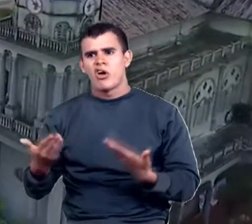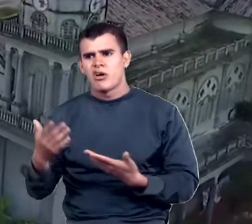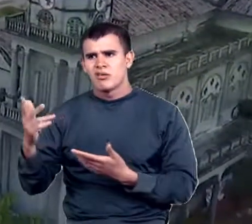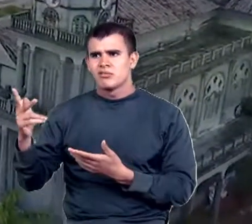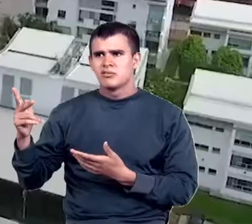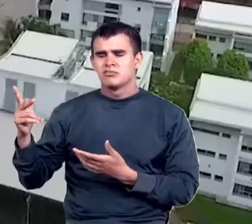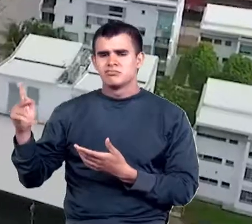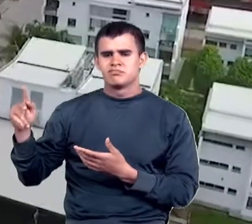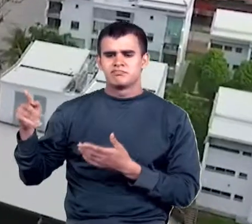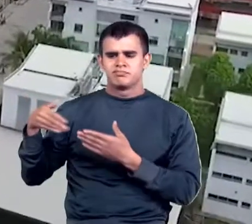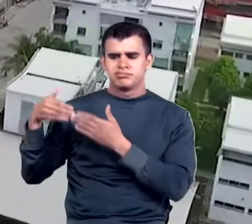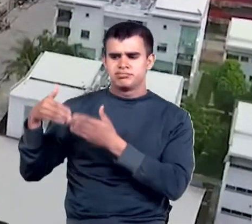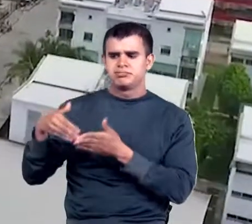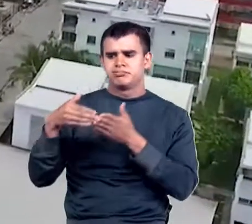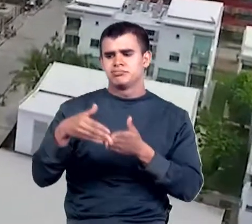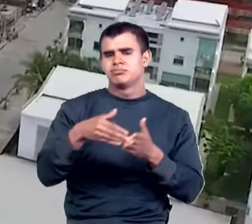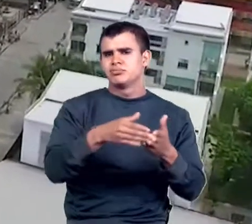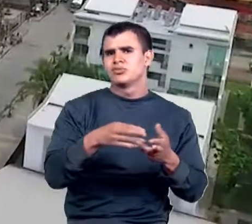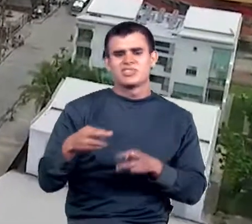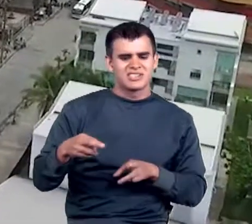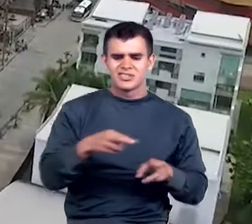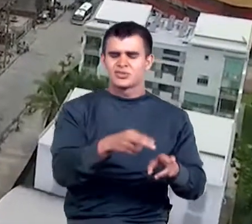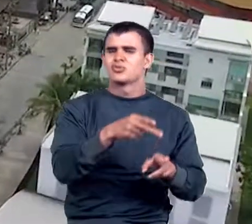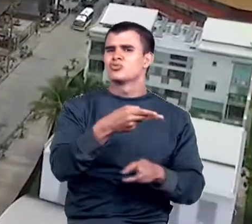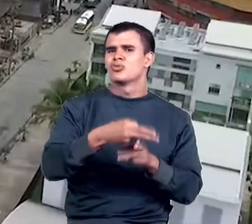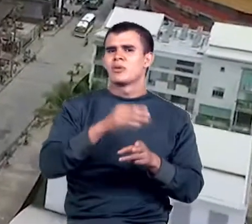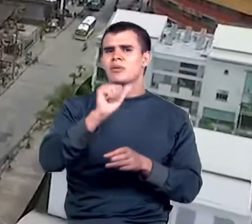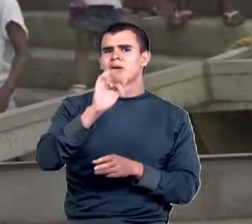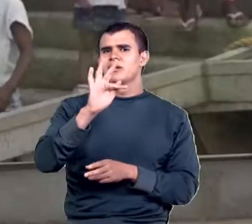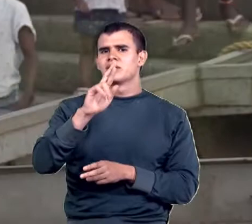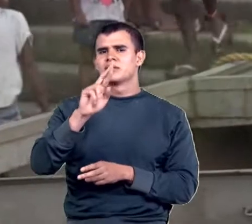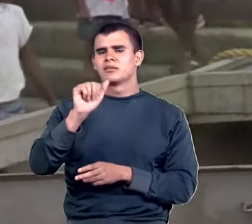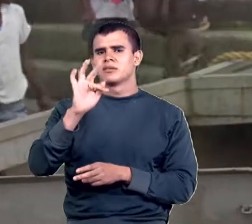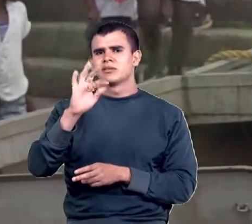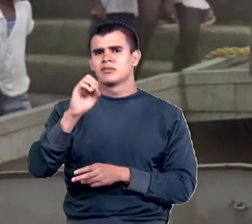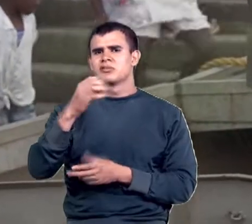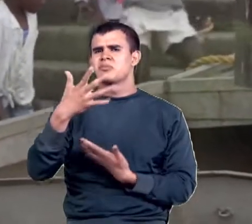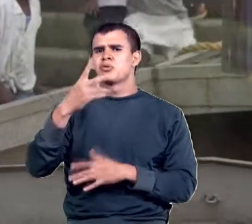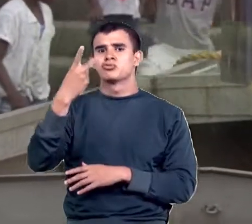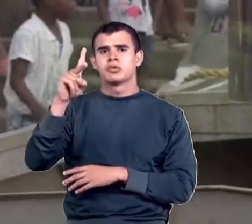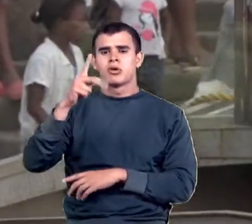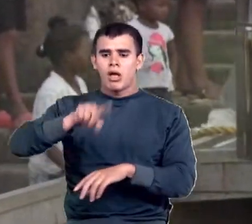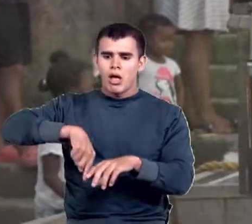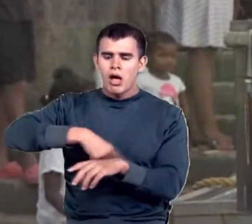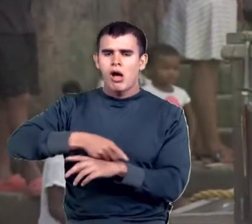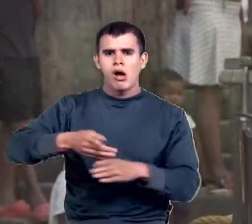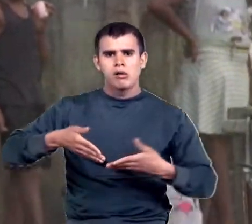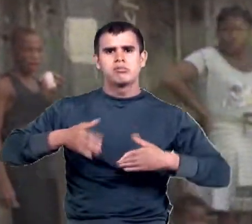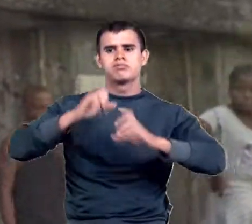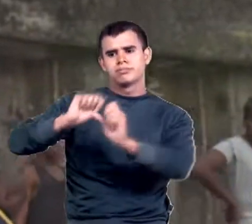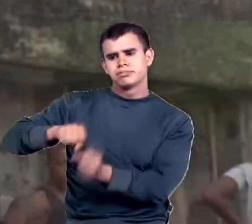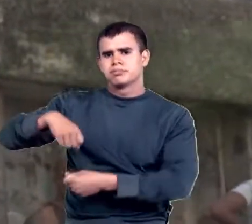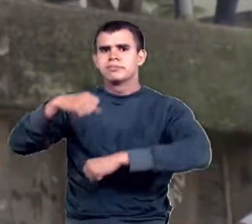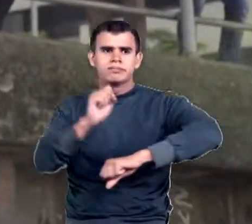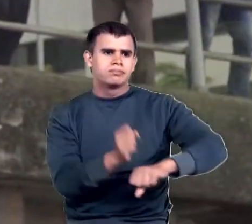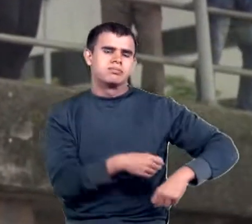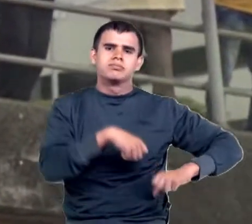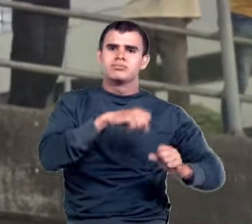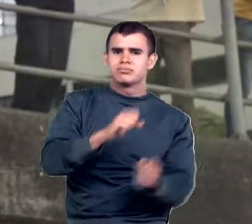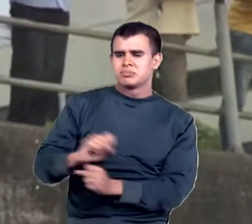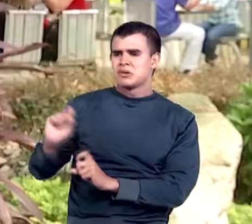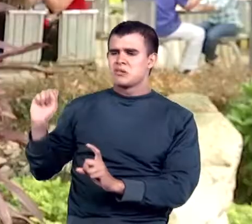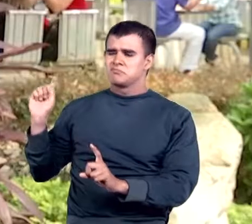de desplazarnos es por el río Atrato. Río Sucio aproximadamente son 12 horas de viaje en panga, entonces pues es